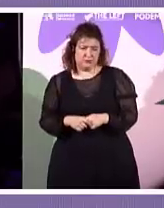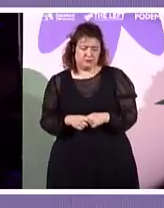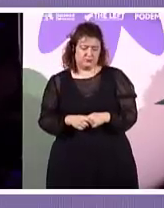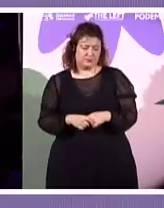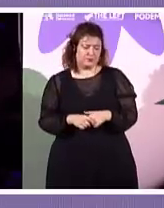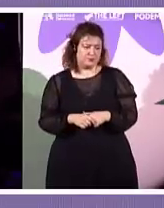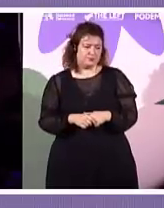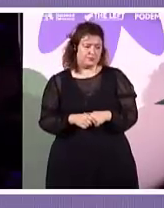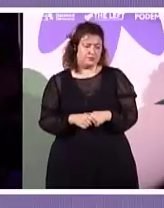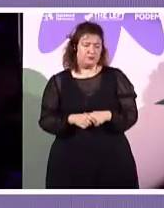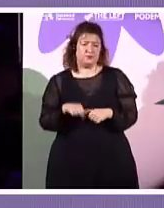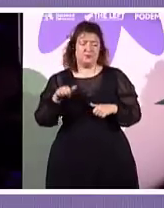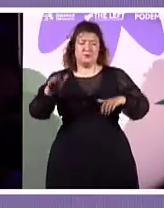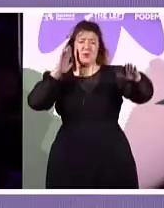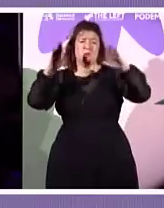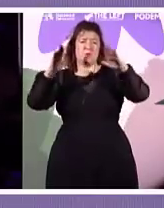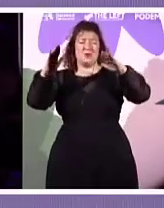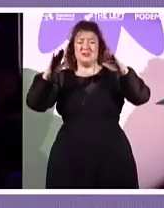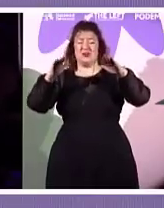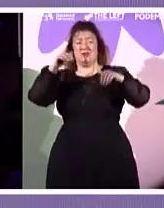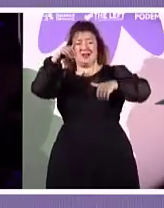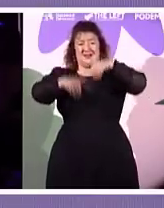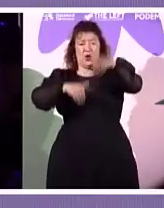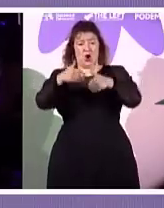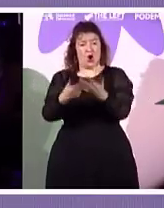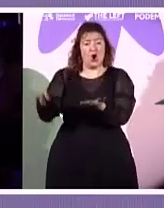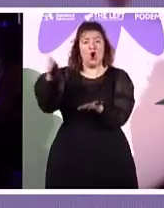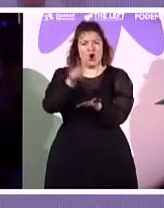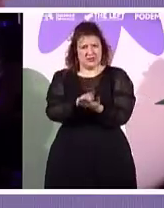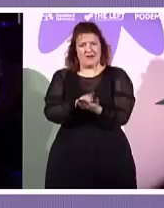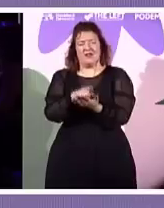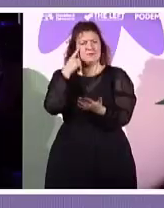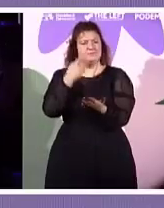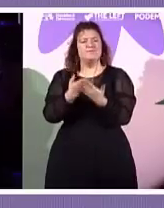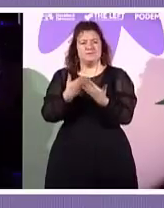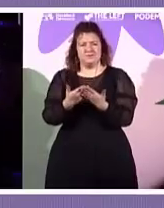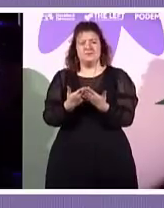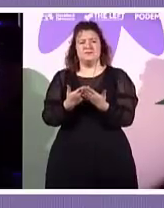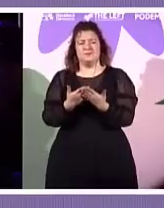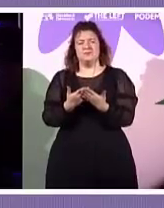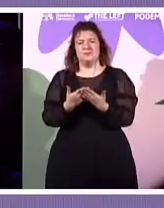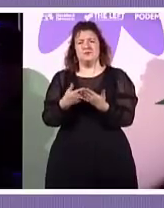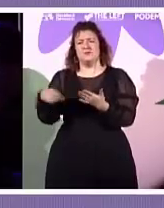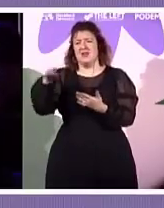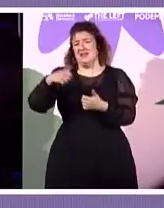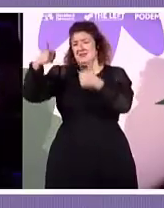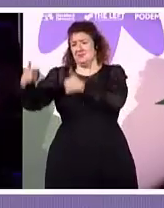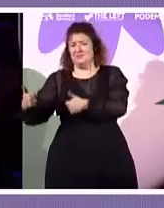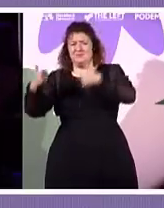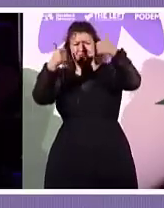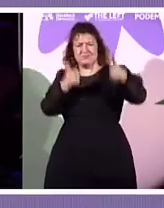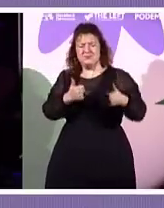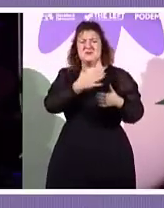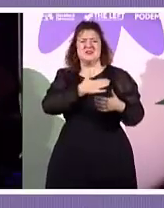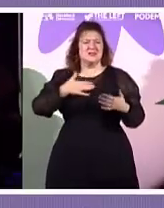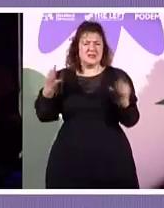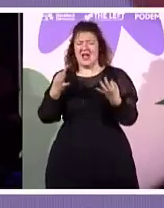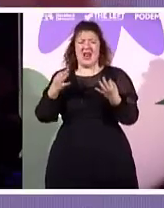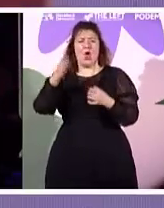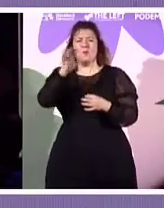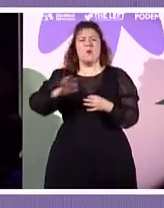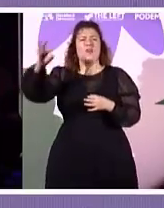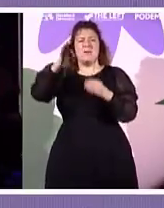este ciclo electoral vuelve a ir por parte de nuestros adversarios de destruir a podemos